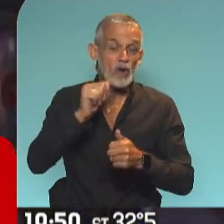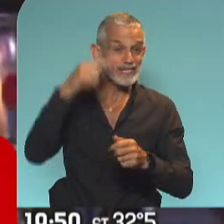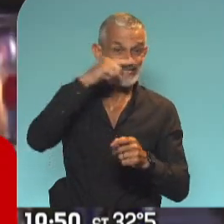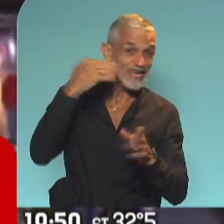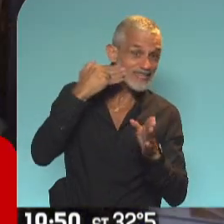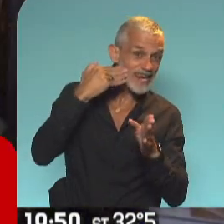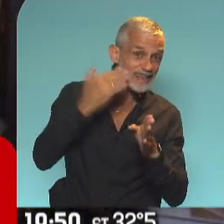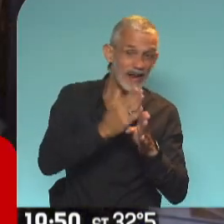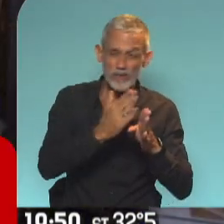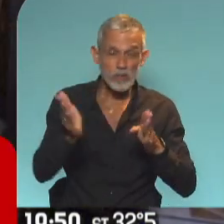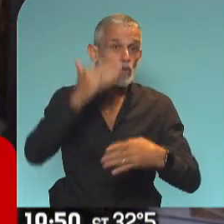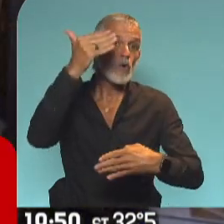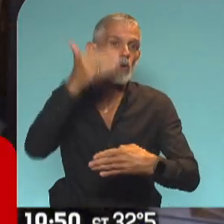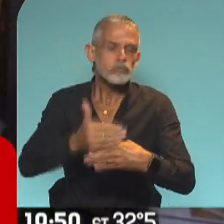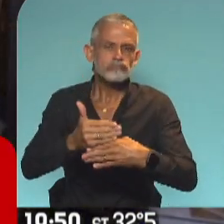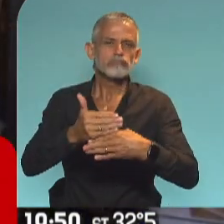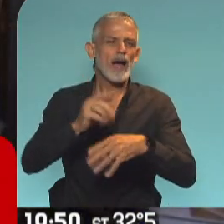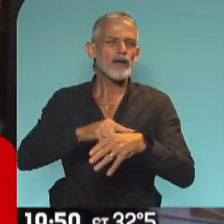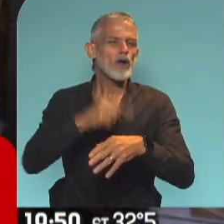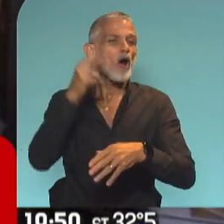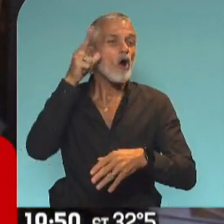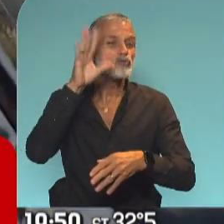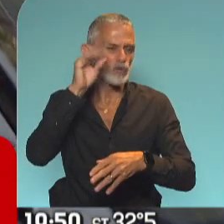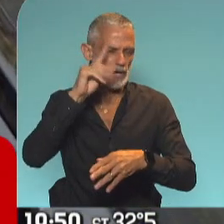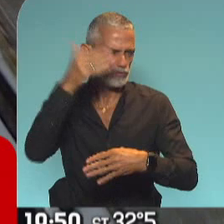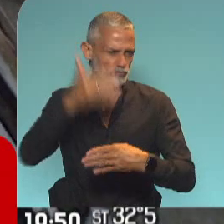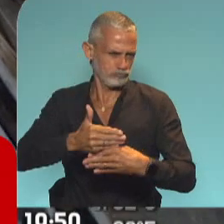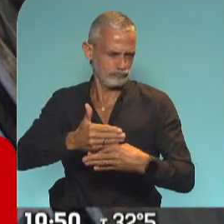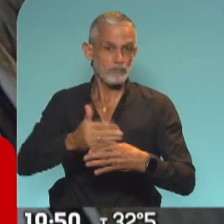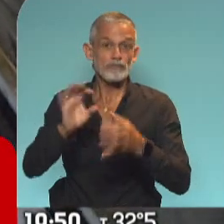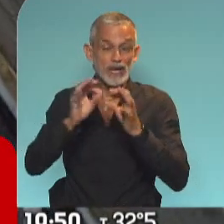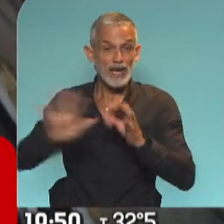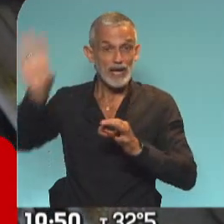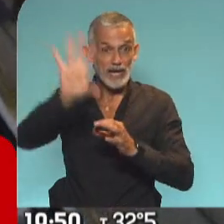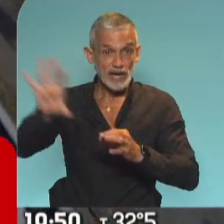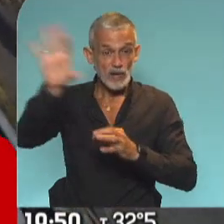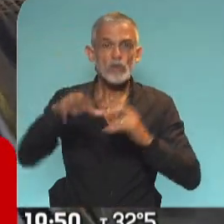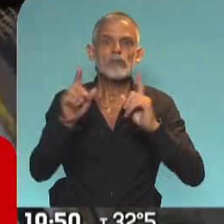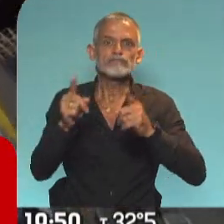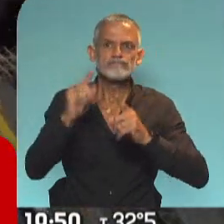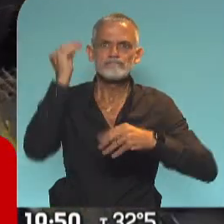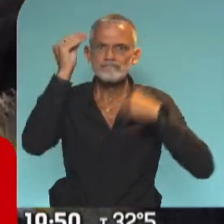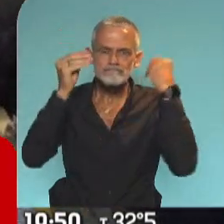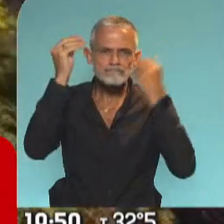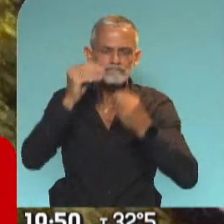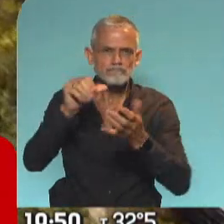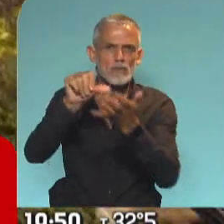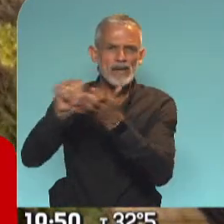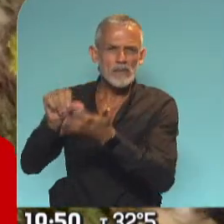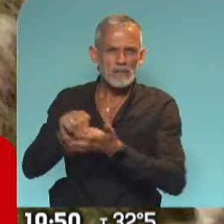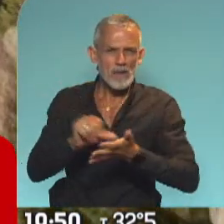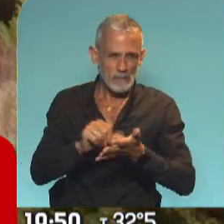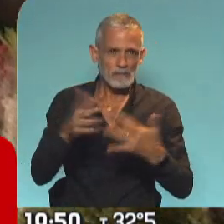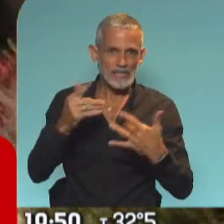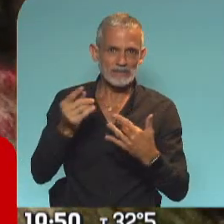19 y cerrar sus puertas a las 20. En Europa, continúa la preocupación en varios países por la